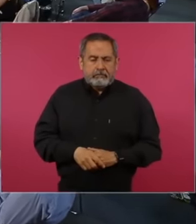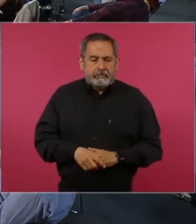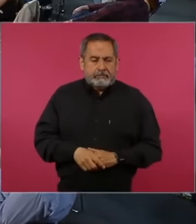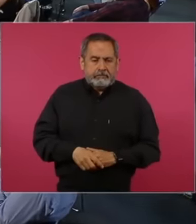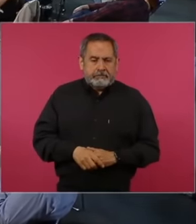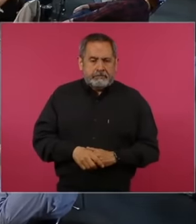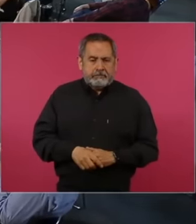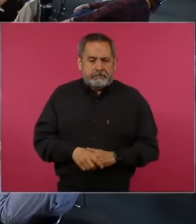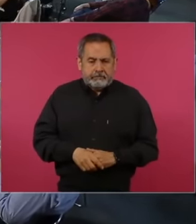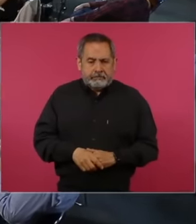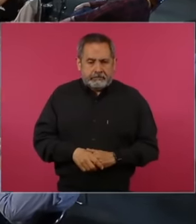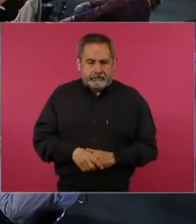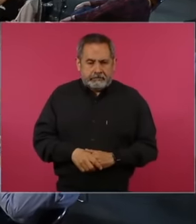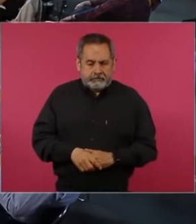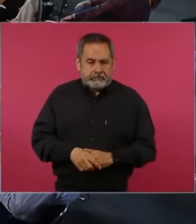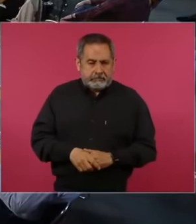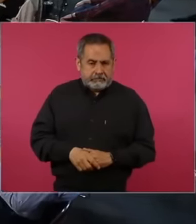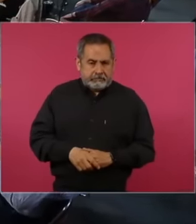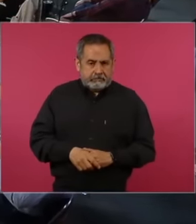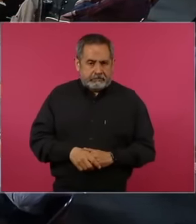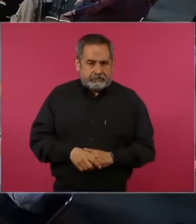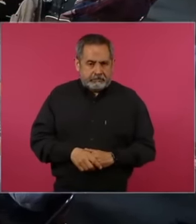Sí, no los que...